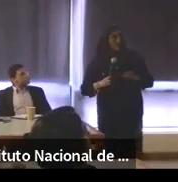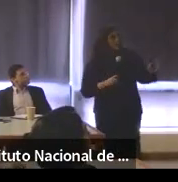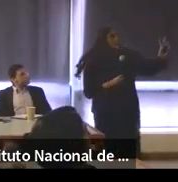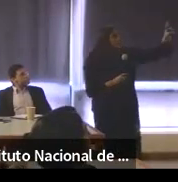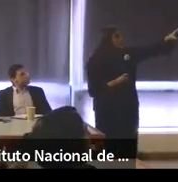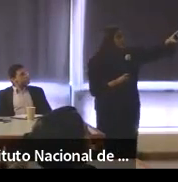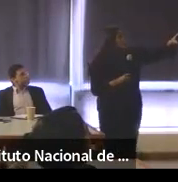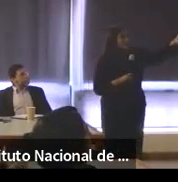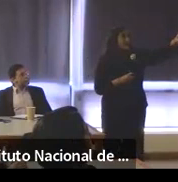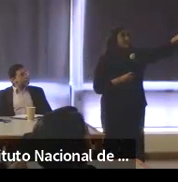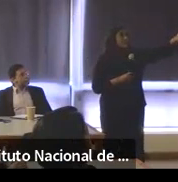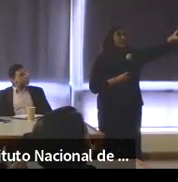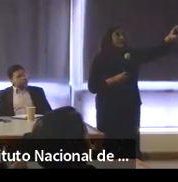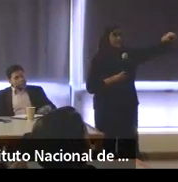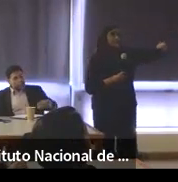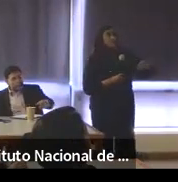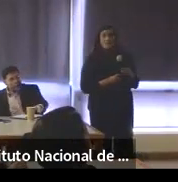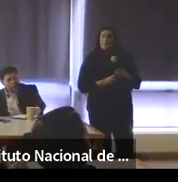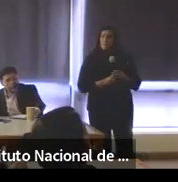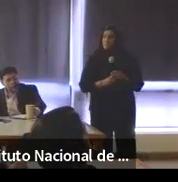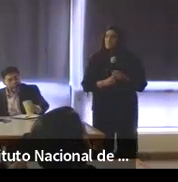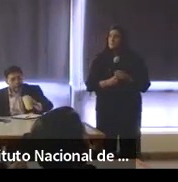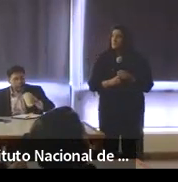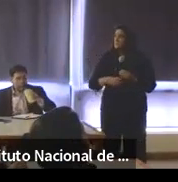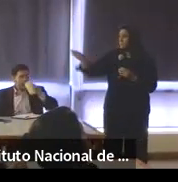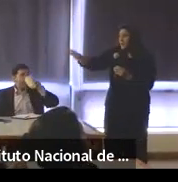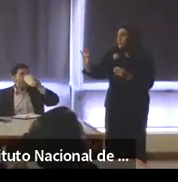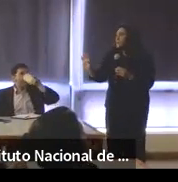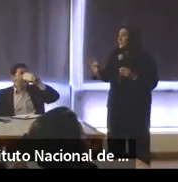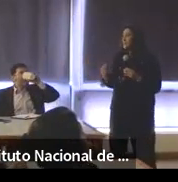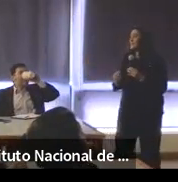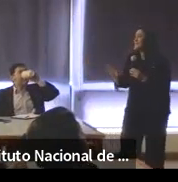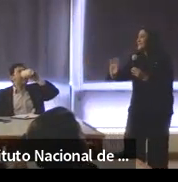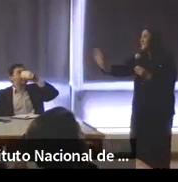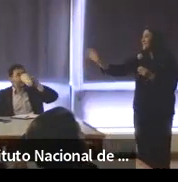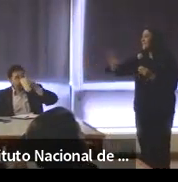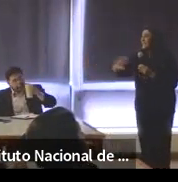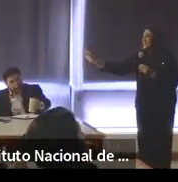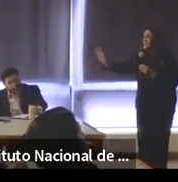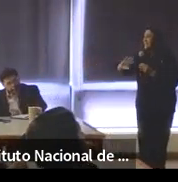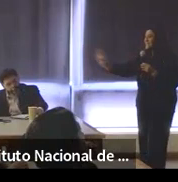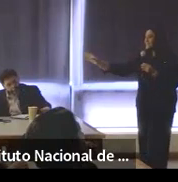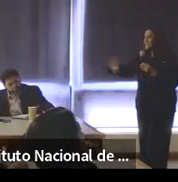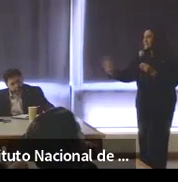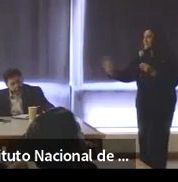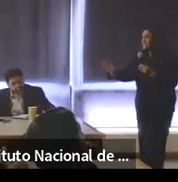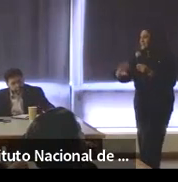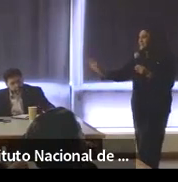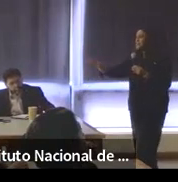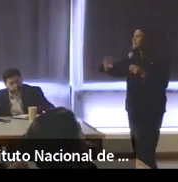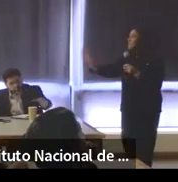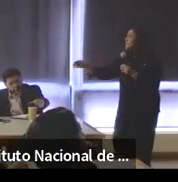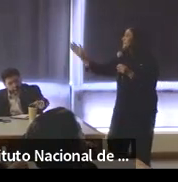y es muy parecido a la abstencionista mejor no me meto ahí está el tema